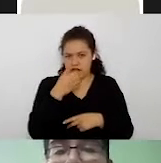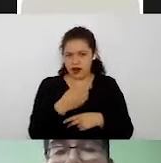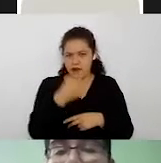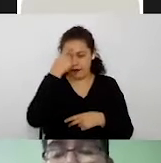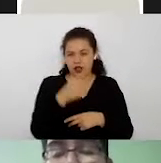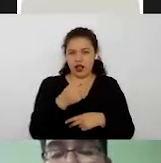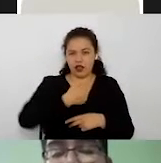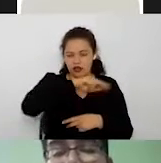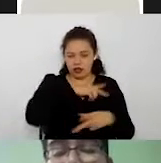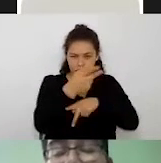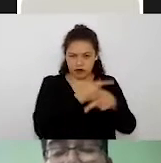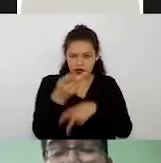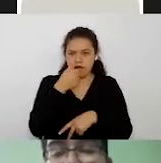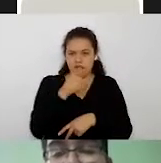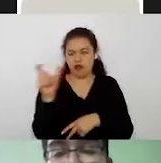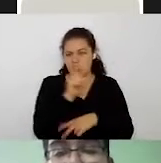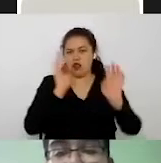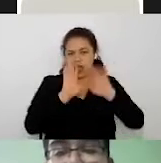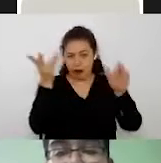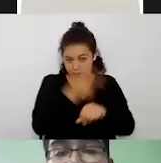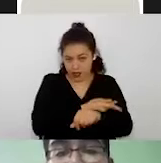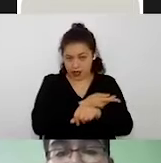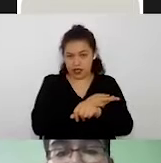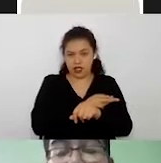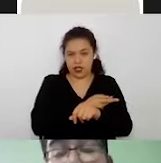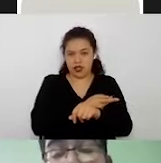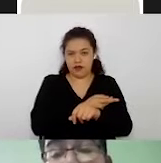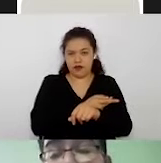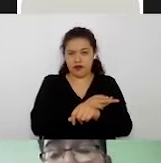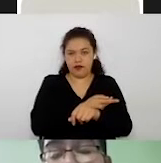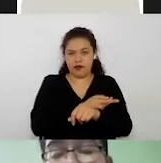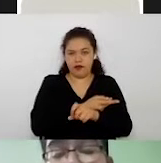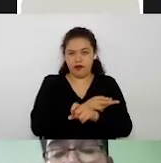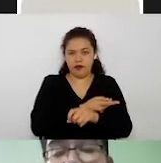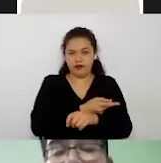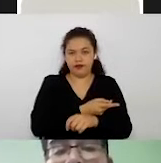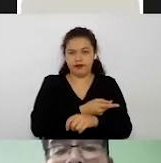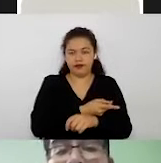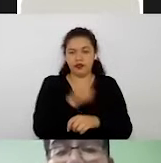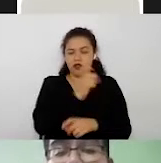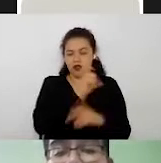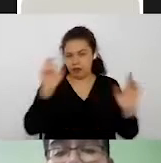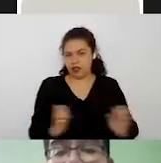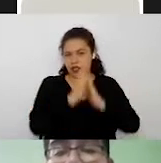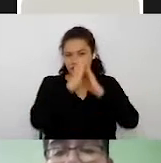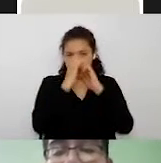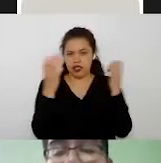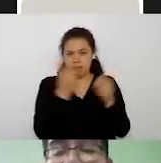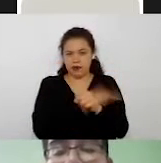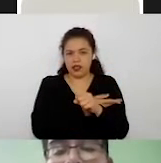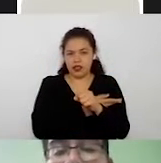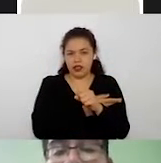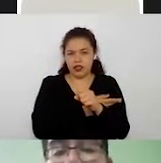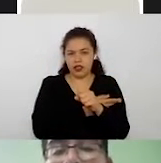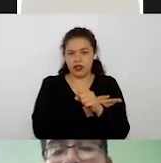estar preparados para en el momento en el que necesitamos, en el momento en el que nos encontremos en una emergencia, poner